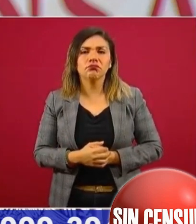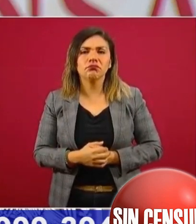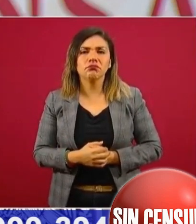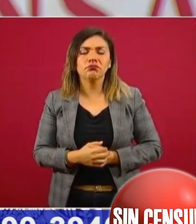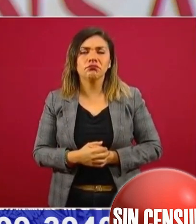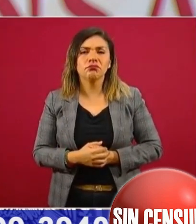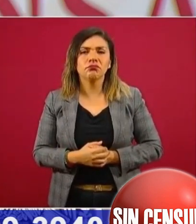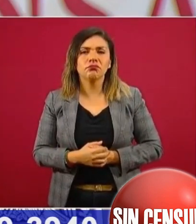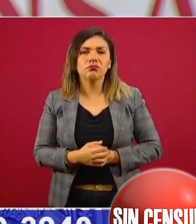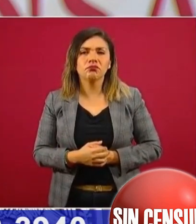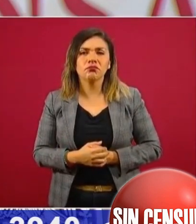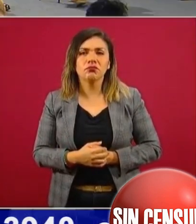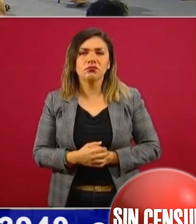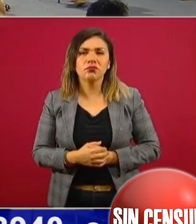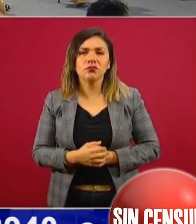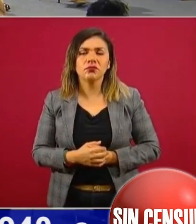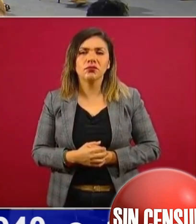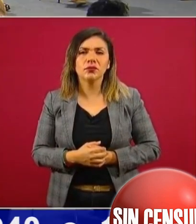concentre